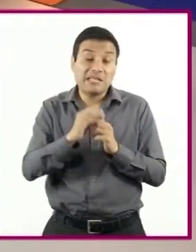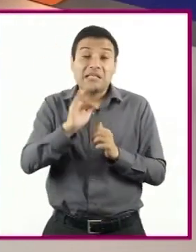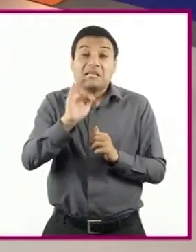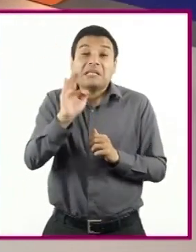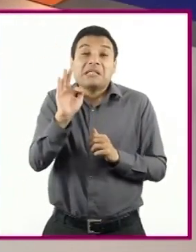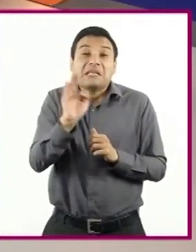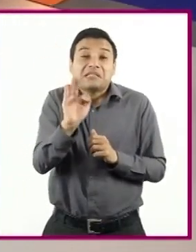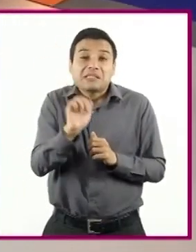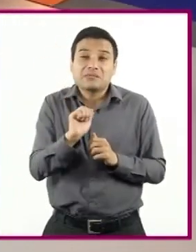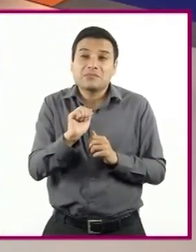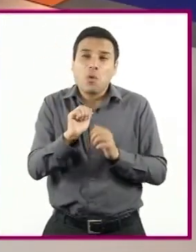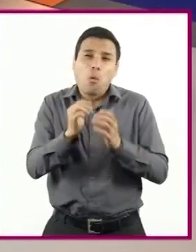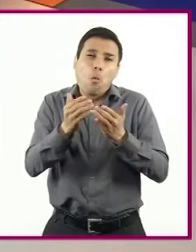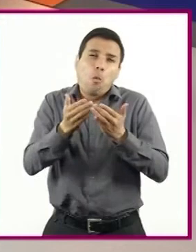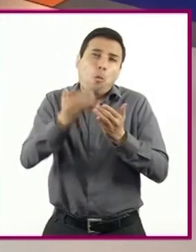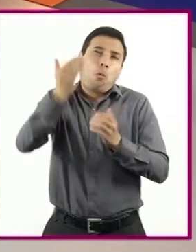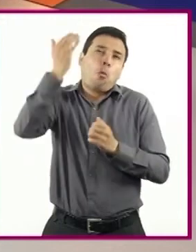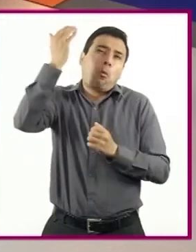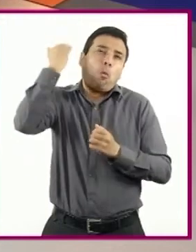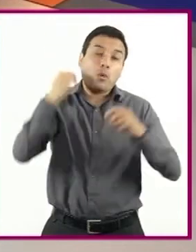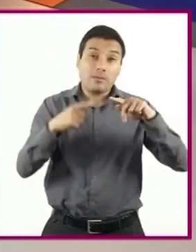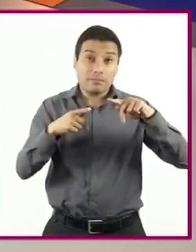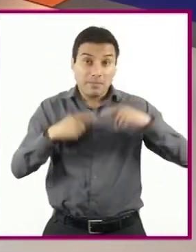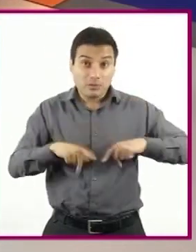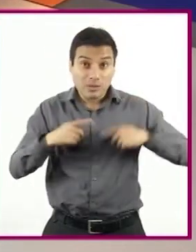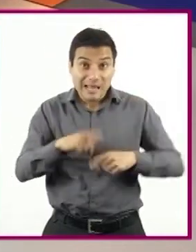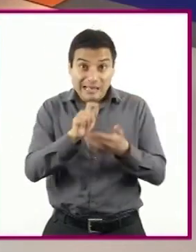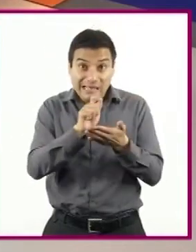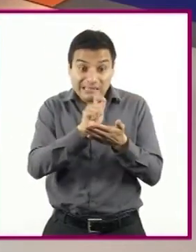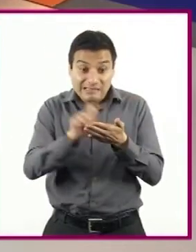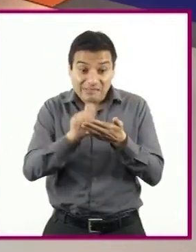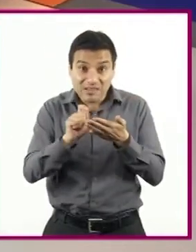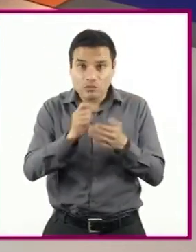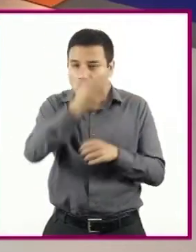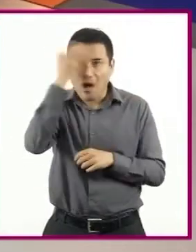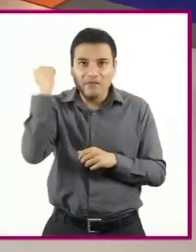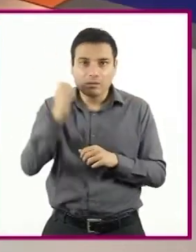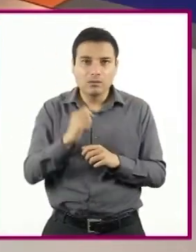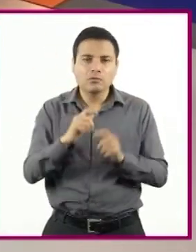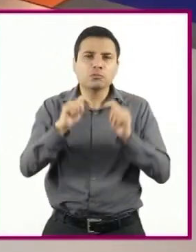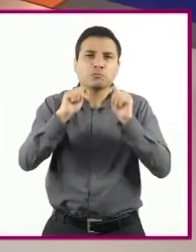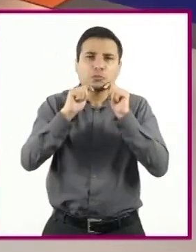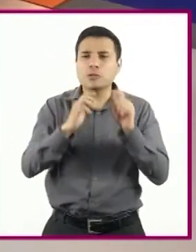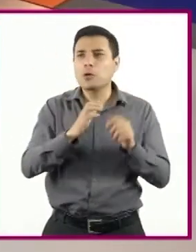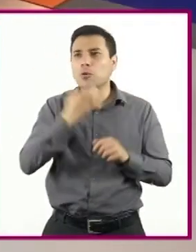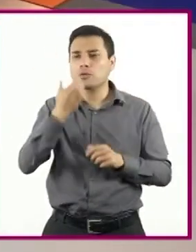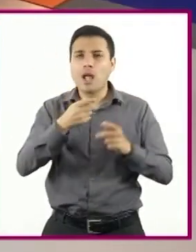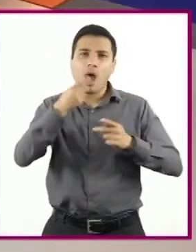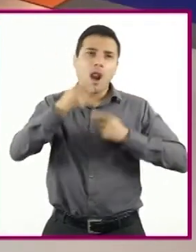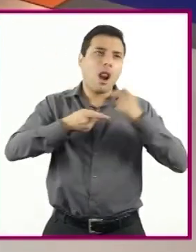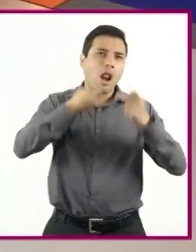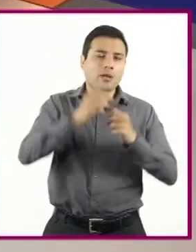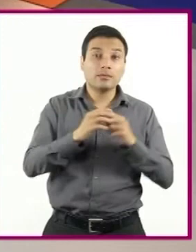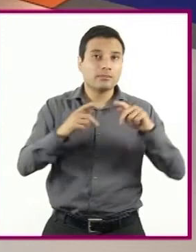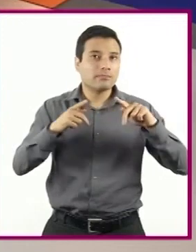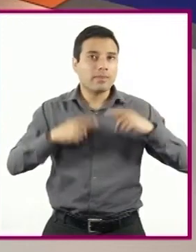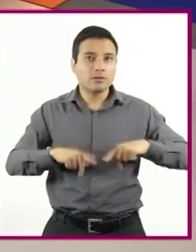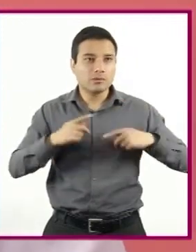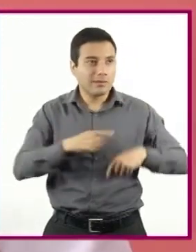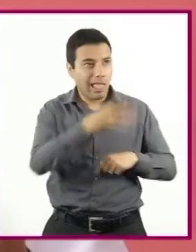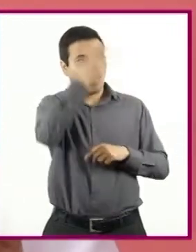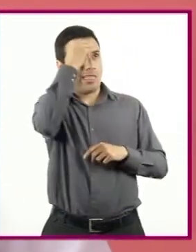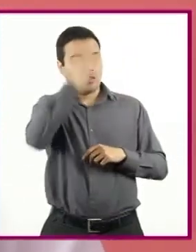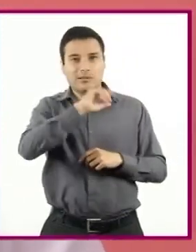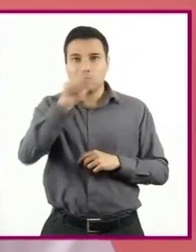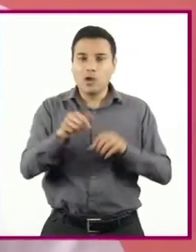utilizaran antes de la escritura, ya que como lo mencionábamos, su transmisión es oral. Solo basta con